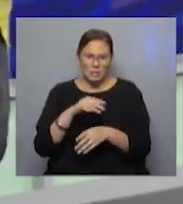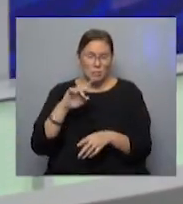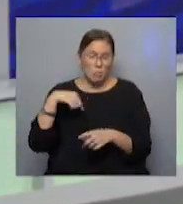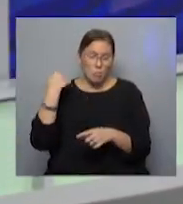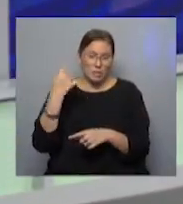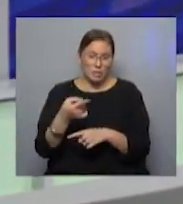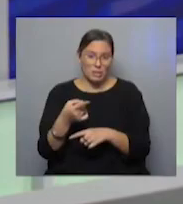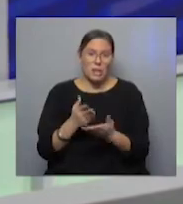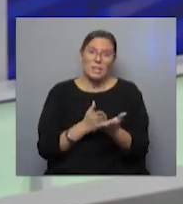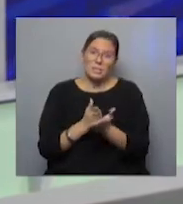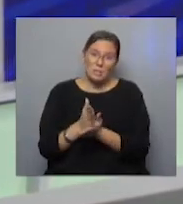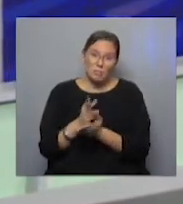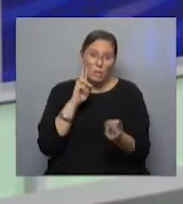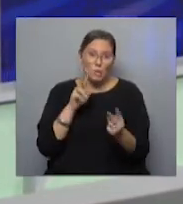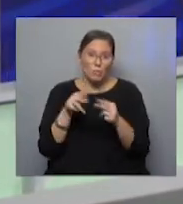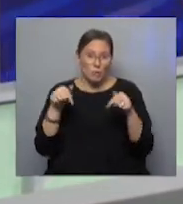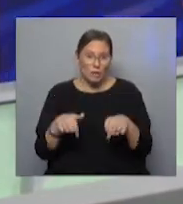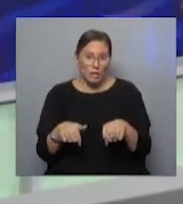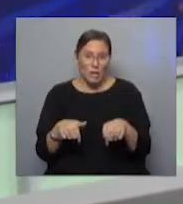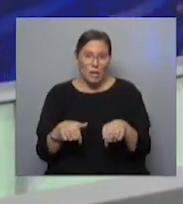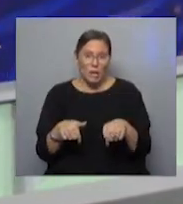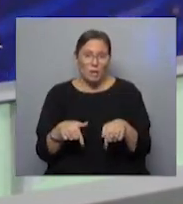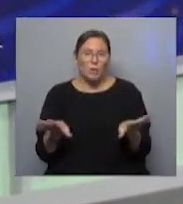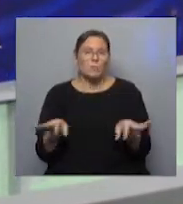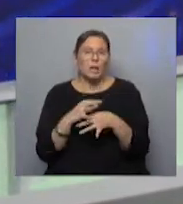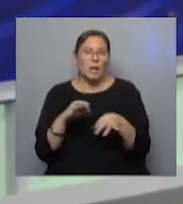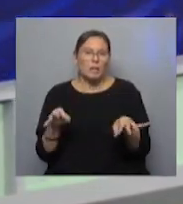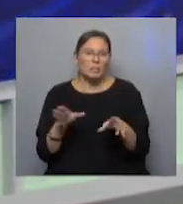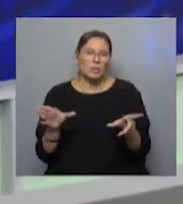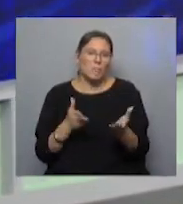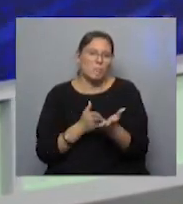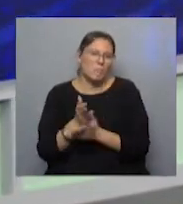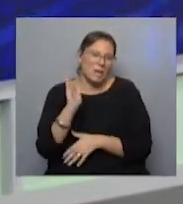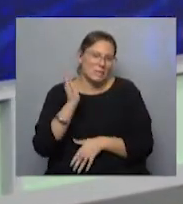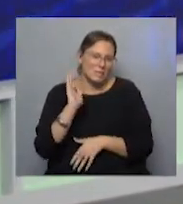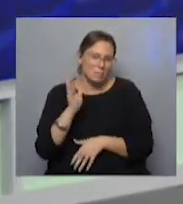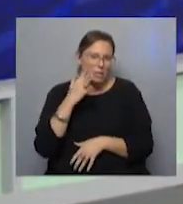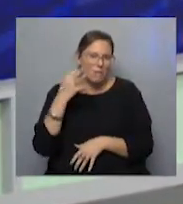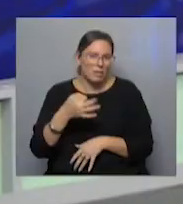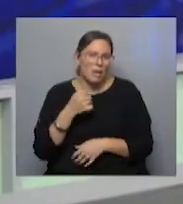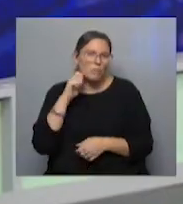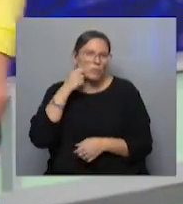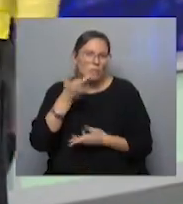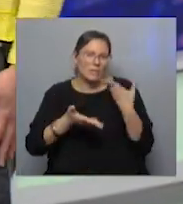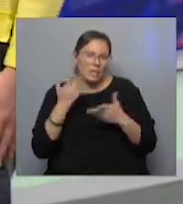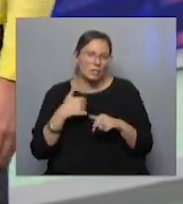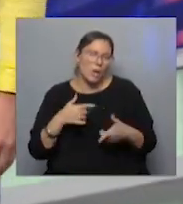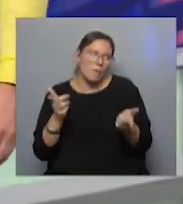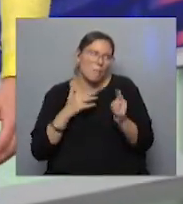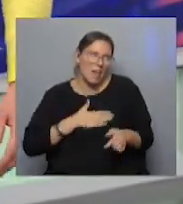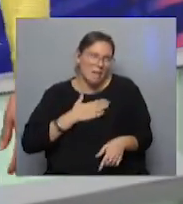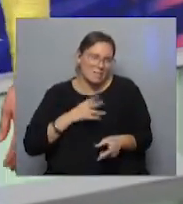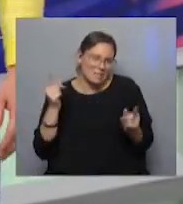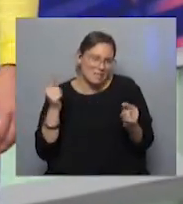18 horas, mañana como siempre, nos vemos acá. Con un temazo para siempre. Tremendo, la verdad que esos son los gustos que nos damos en este programa. Así